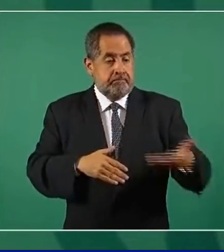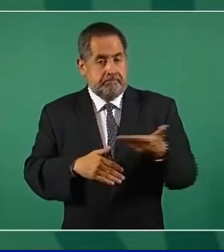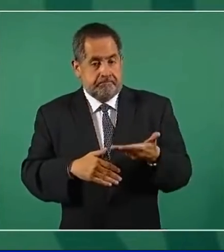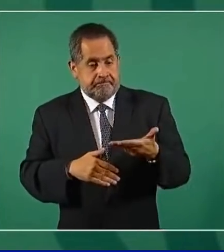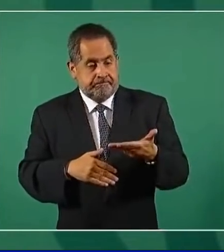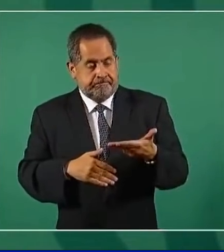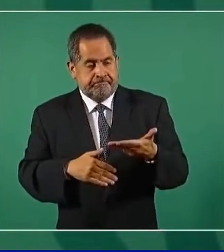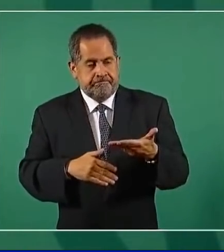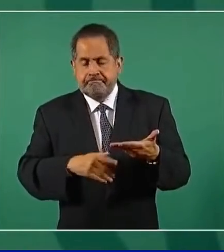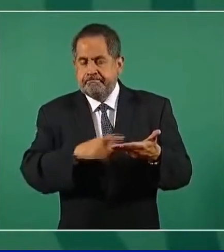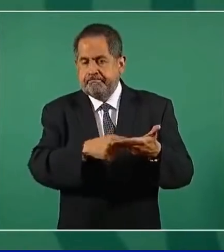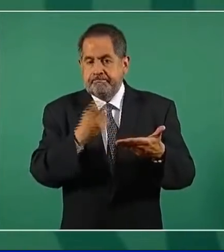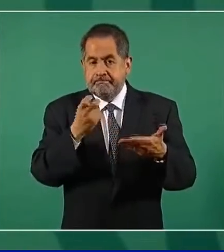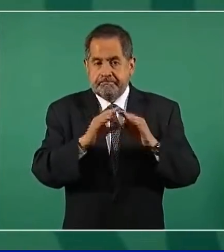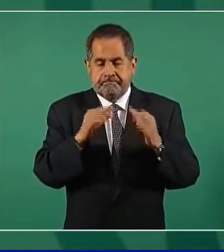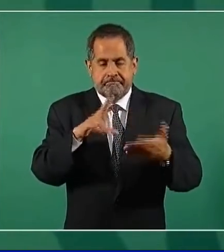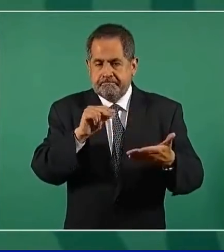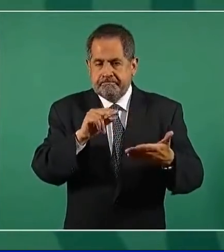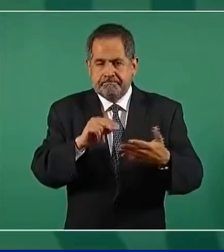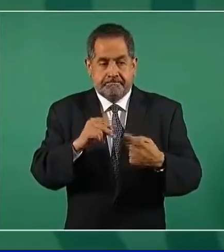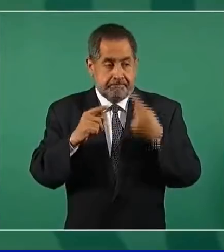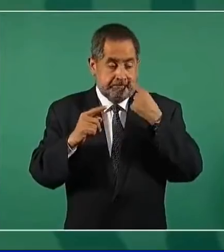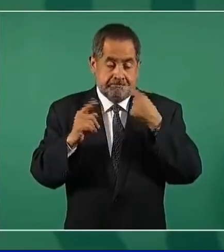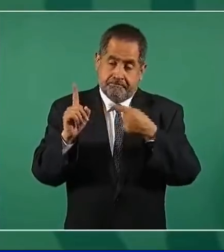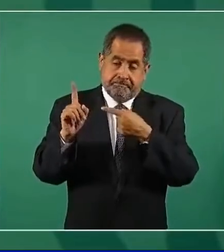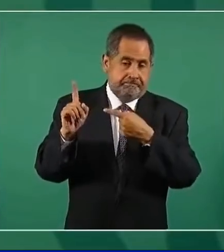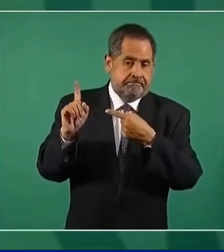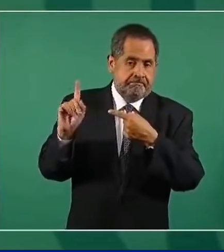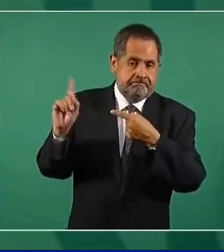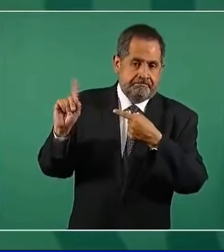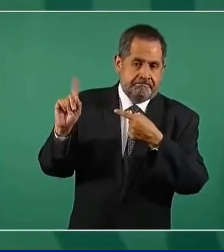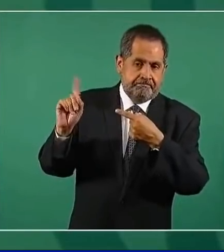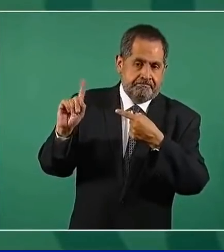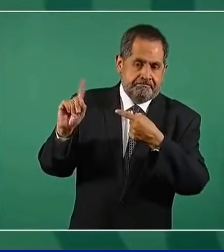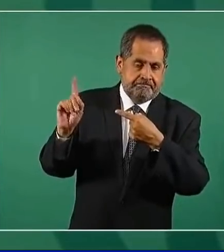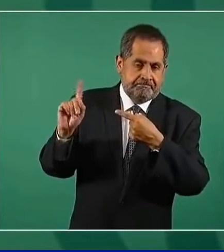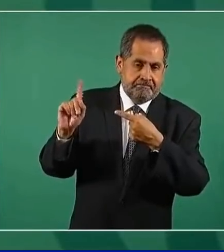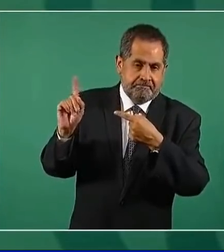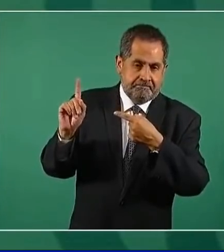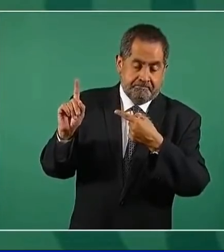dije, lo que diga mi dedito.